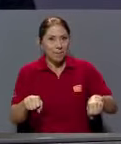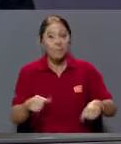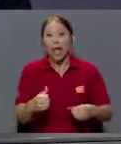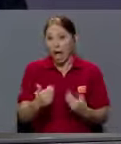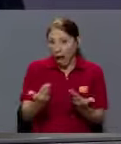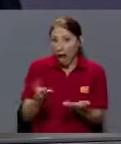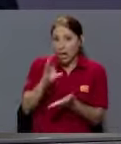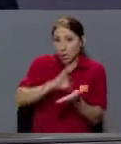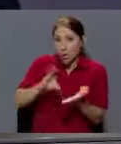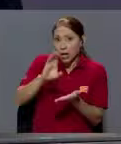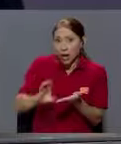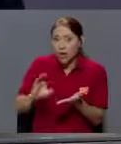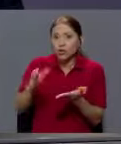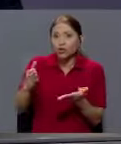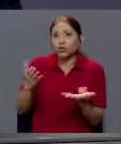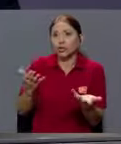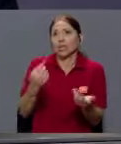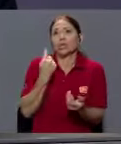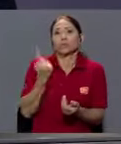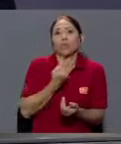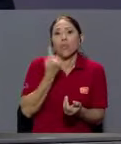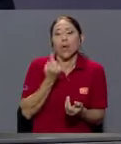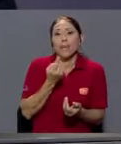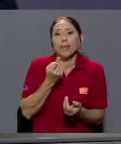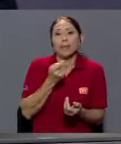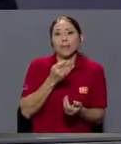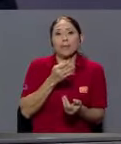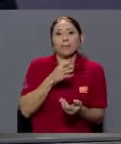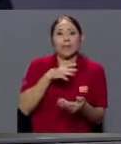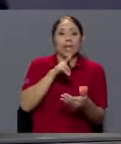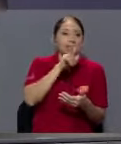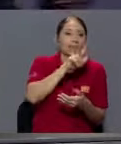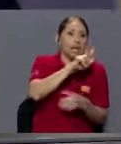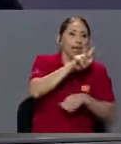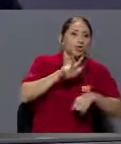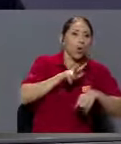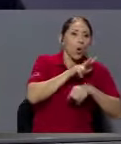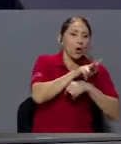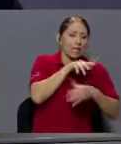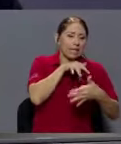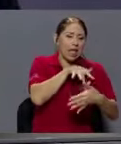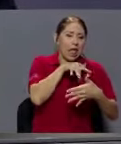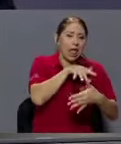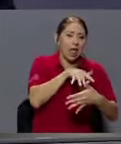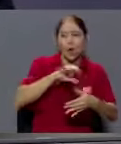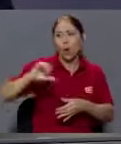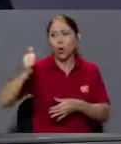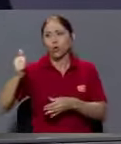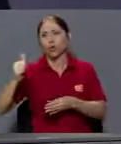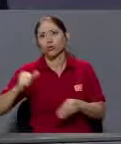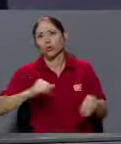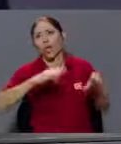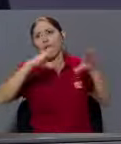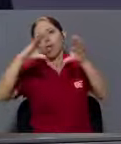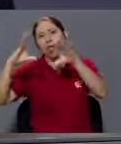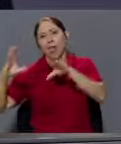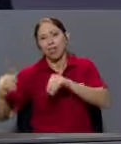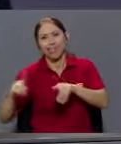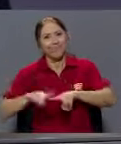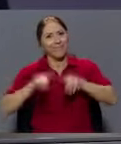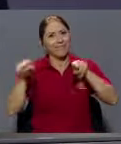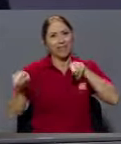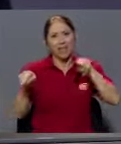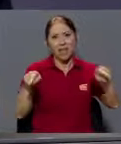Hay colegios que reciben 3 o 4 horas de estudio formal frente a otros que tienen una carga mayor. Entonces también, sin duda, hay